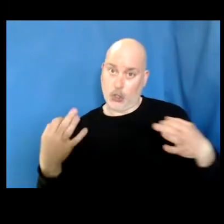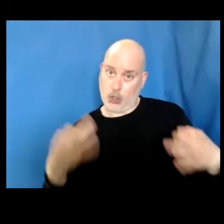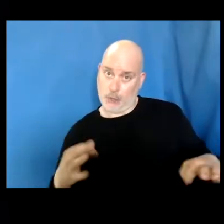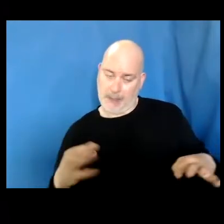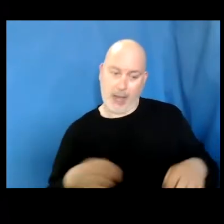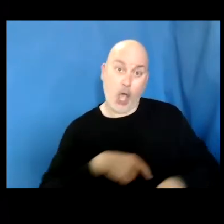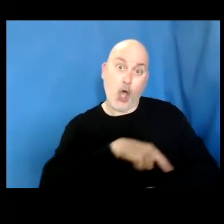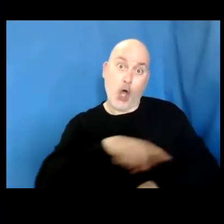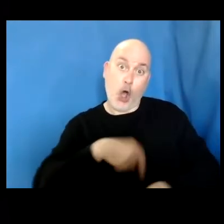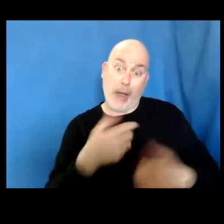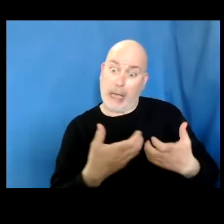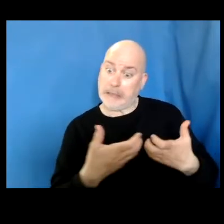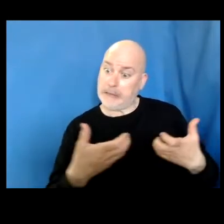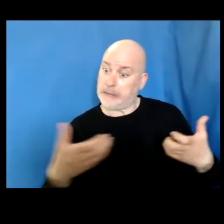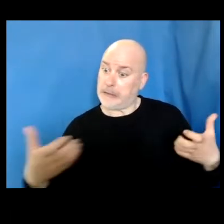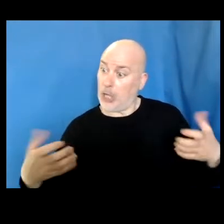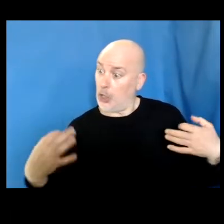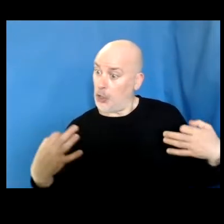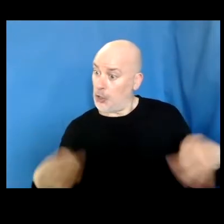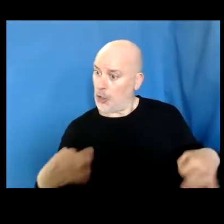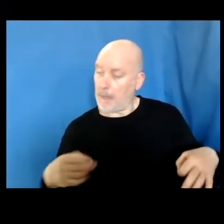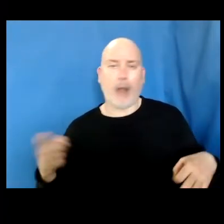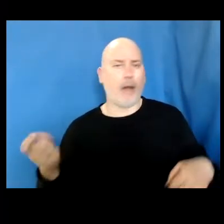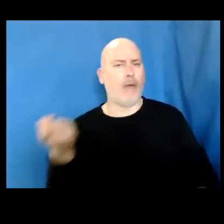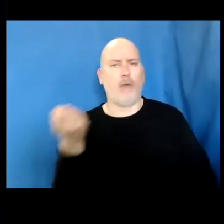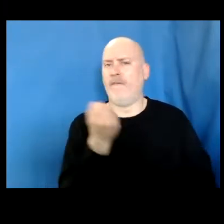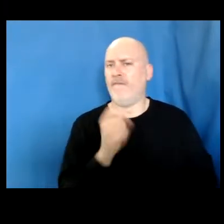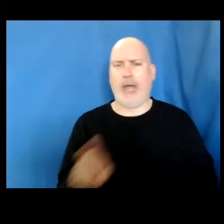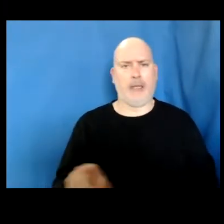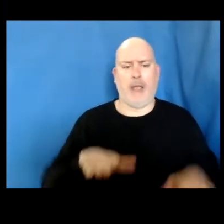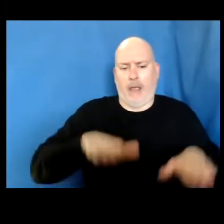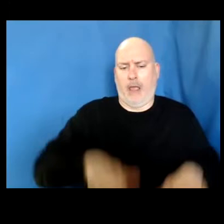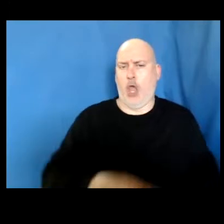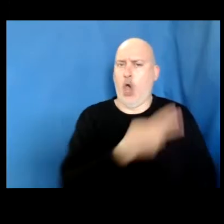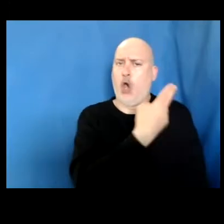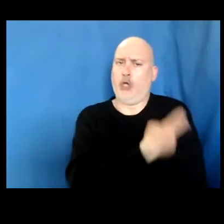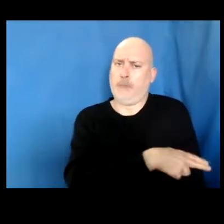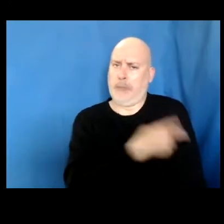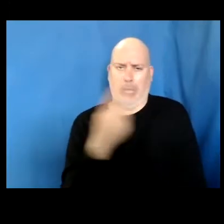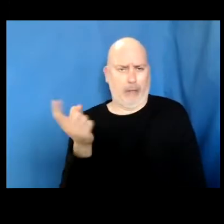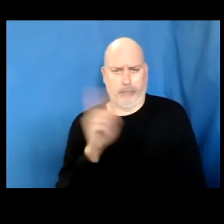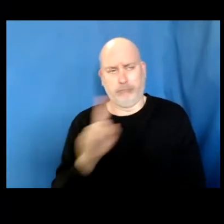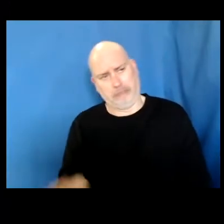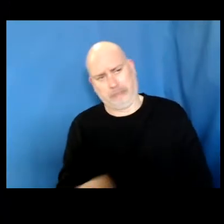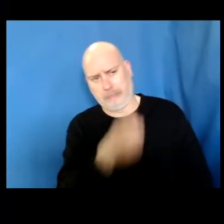es normal, el niño no va a necesitar ingreso y va a poder irse a su casa.